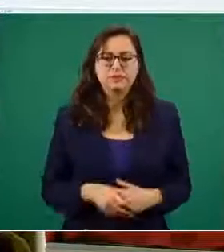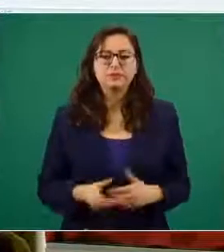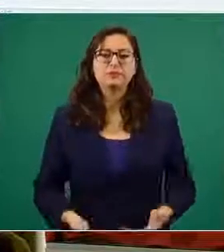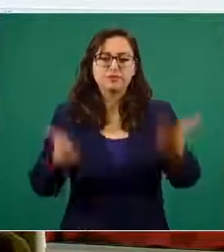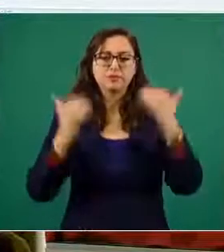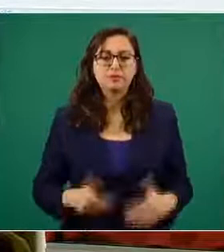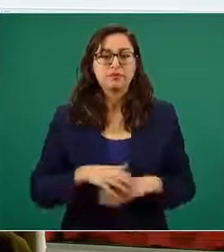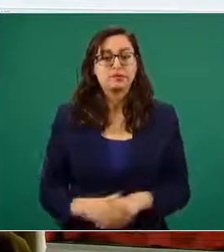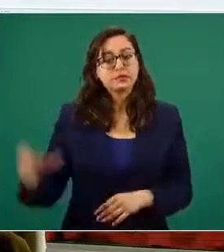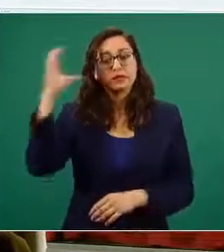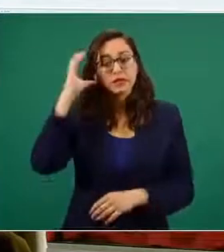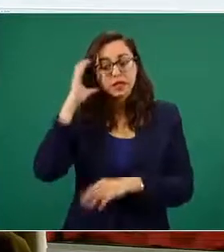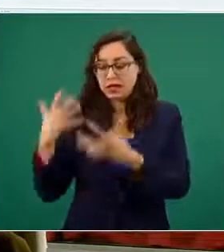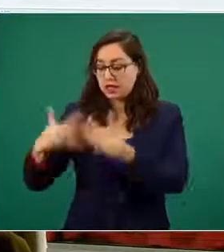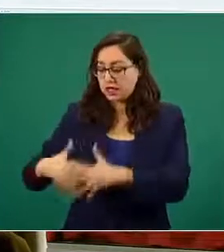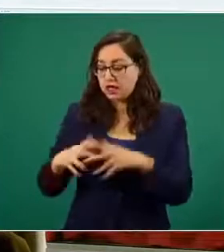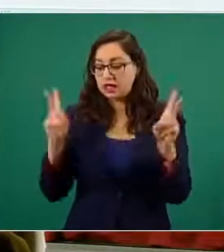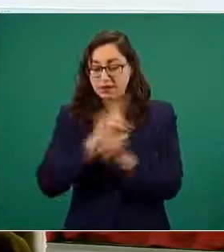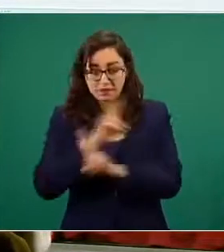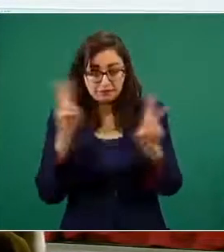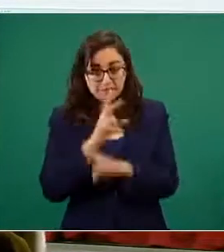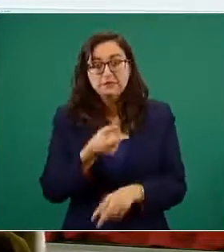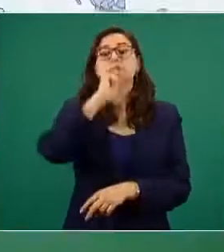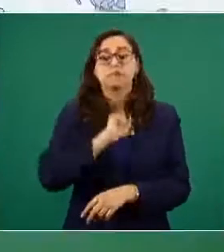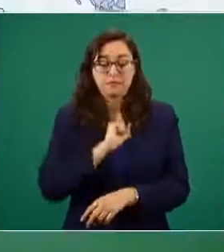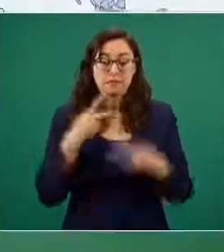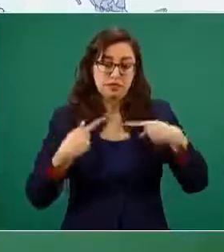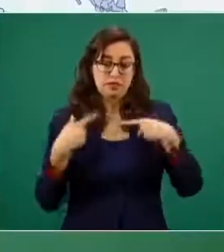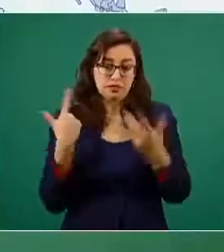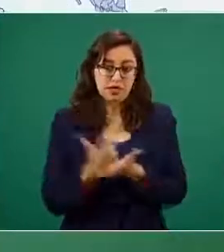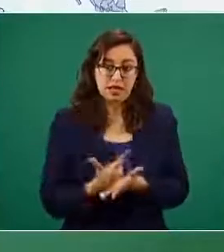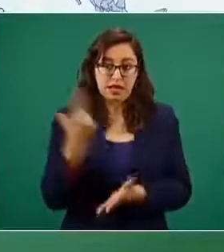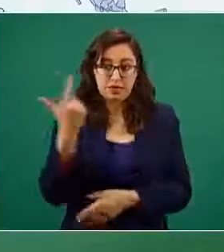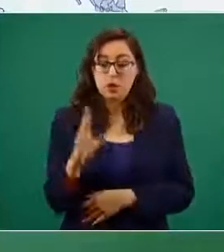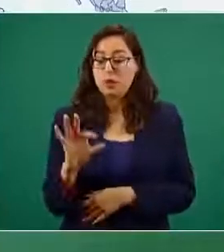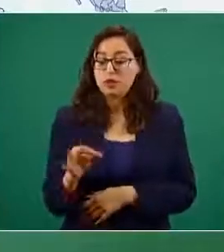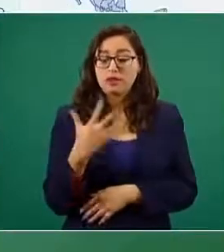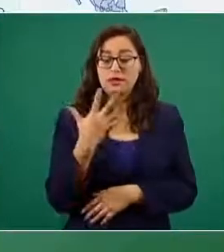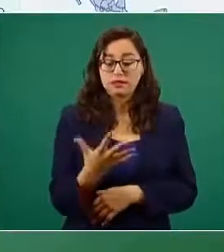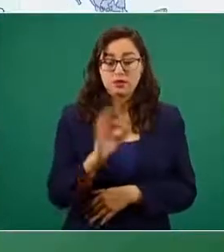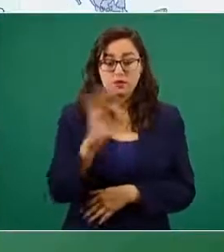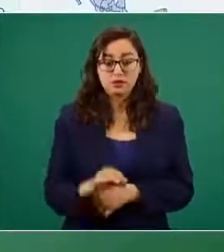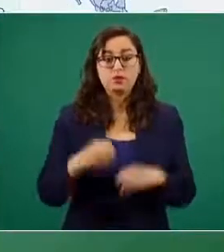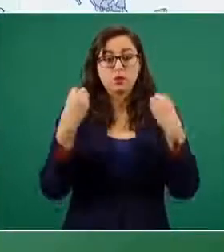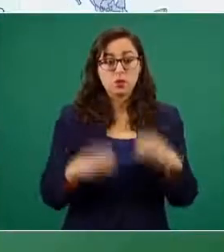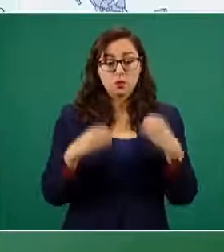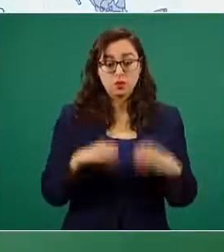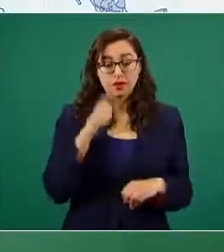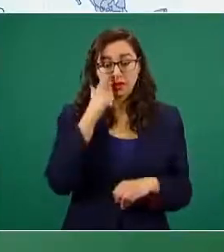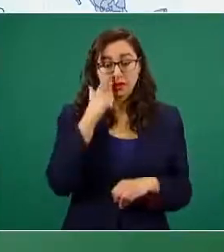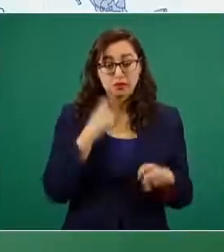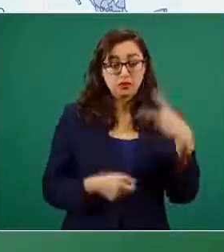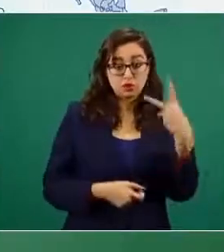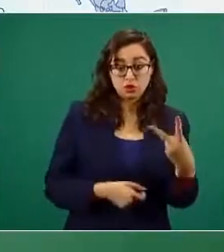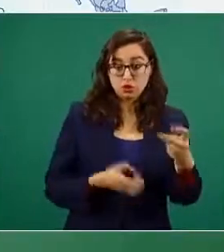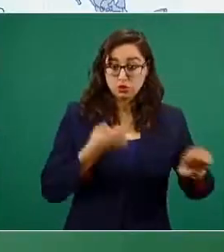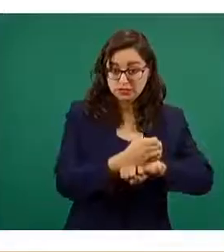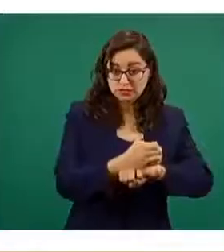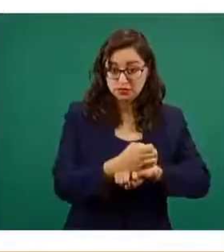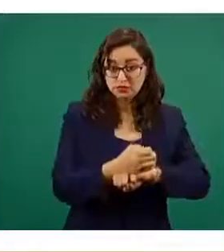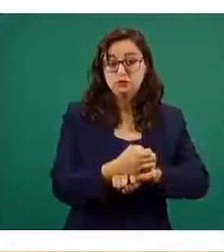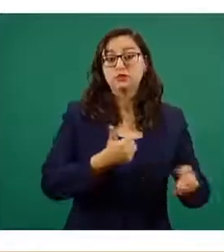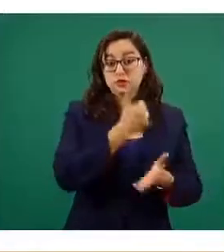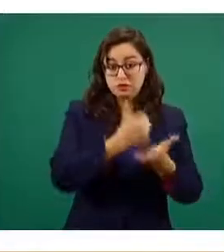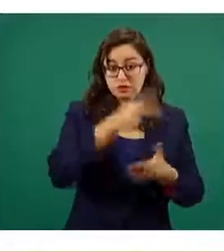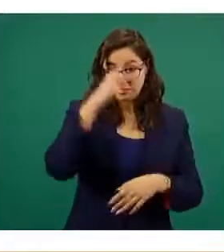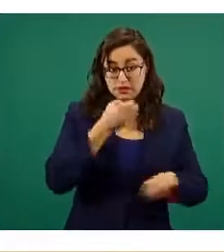siguiente. Y para camas con ventilador, que son aquellas para personas críticamente enfermas, 45% están en este momento ocupadas en promedio. Solo 2 entidades federativas, el Valle de México, la